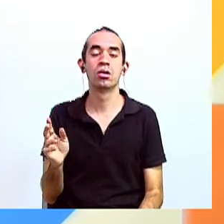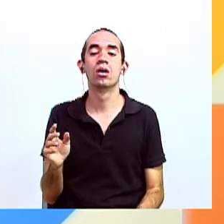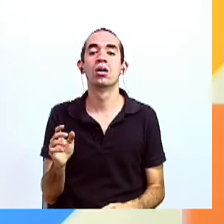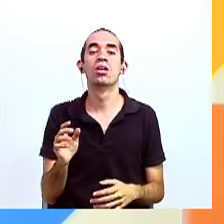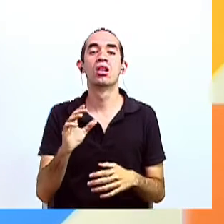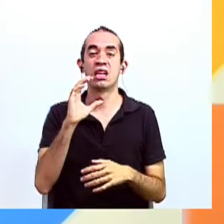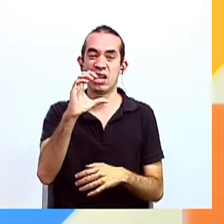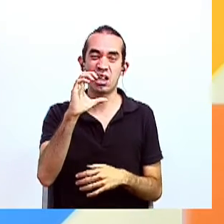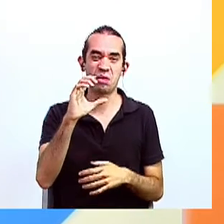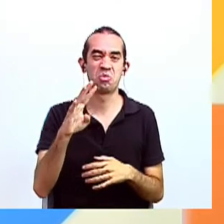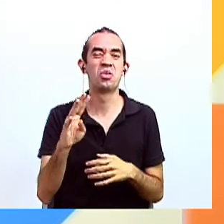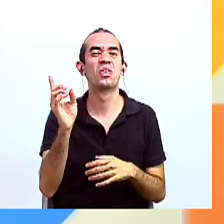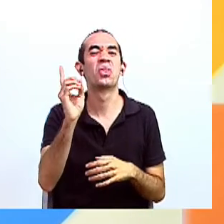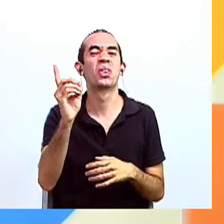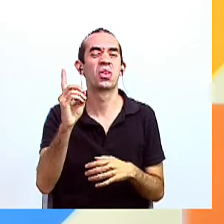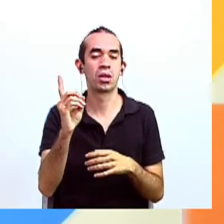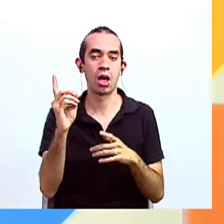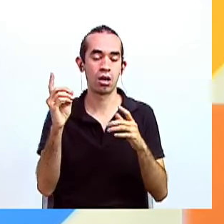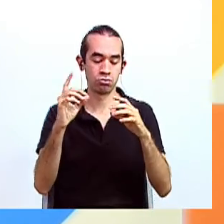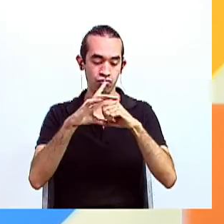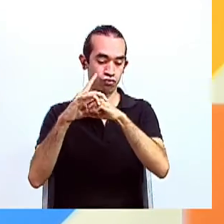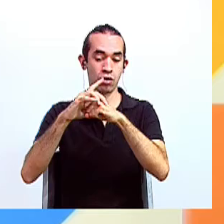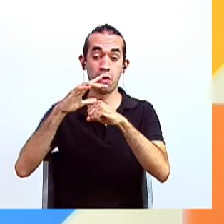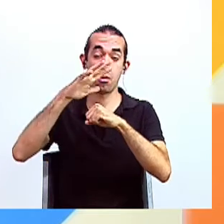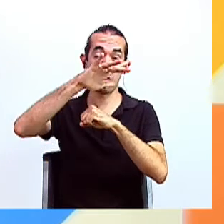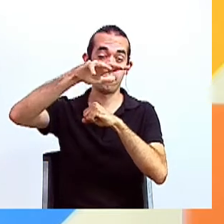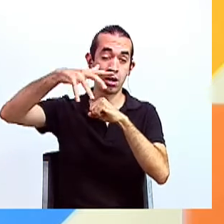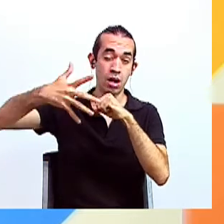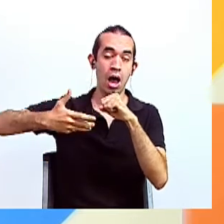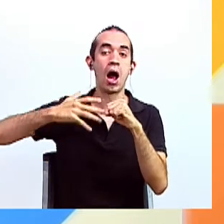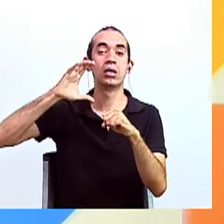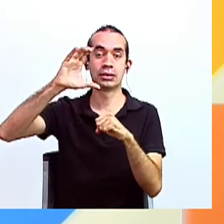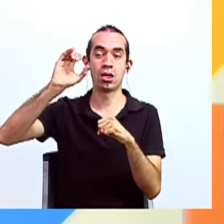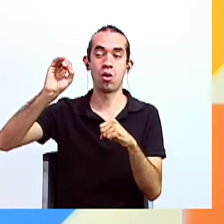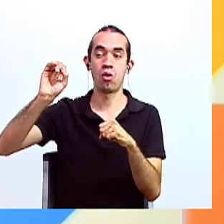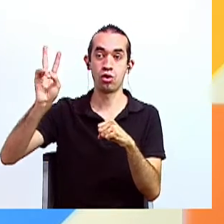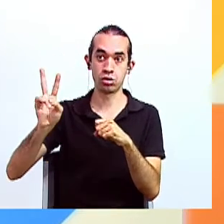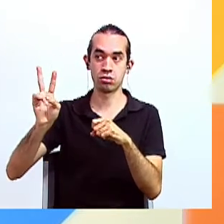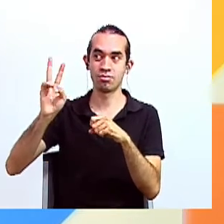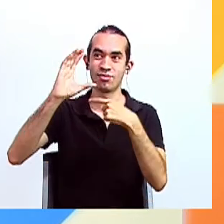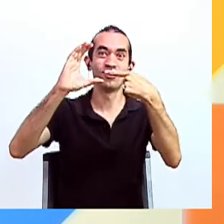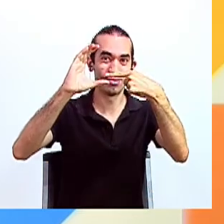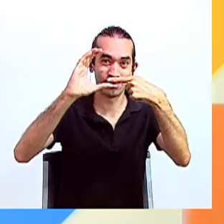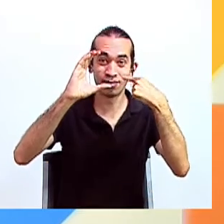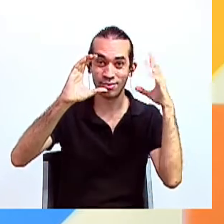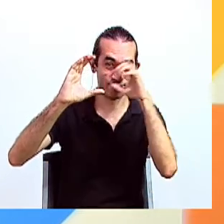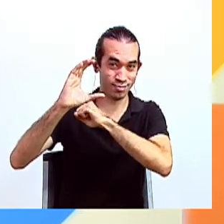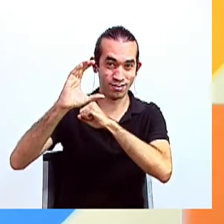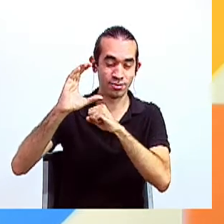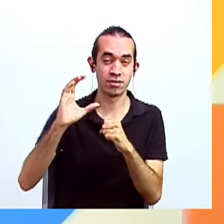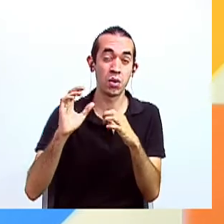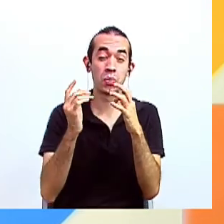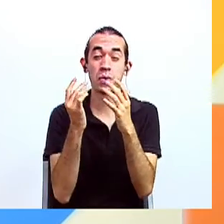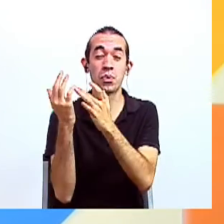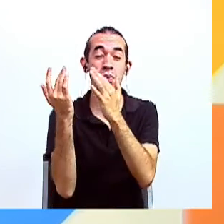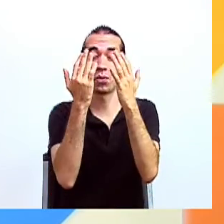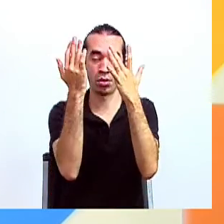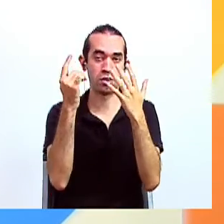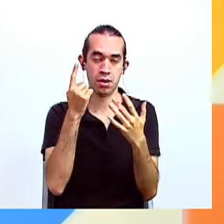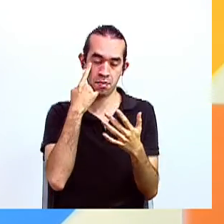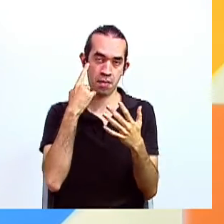encontramos mayoritariamente en la atmósfera, como dióxido de carbono en forma gaseosa. Sucede que mediante